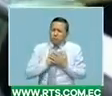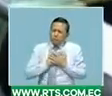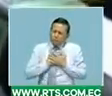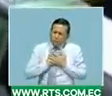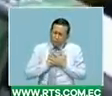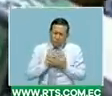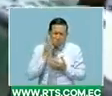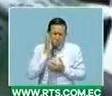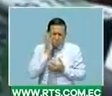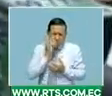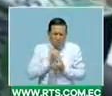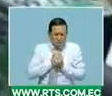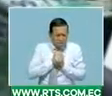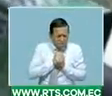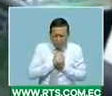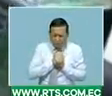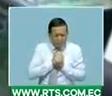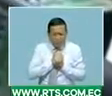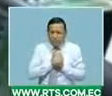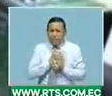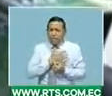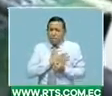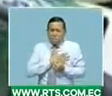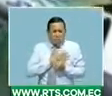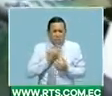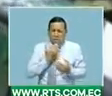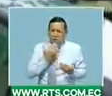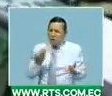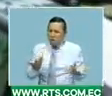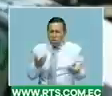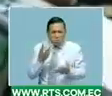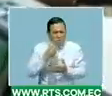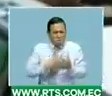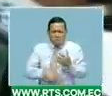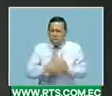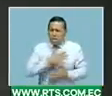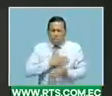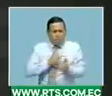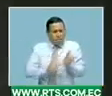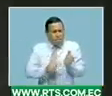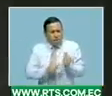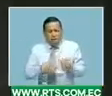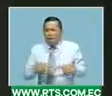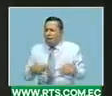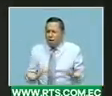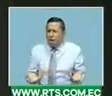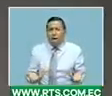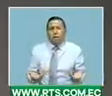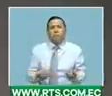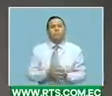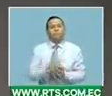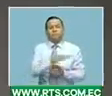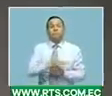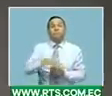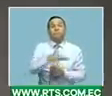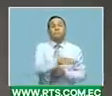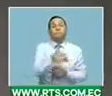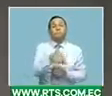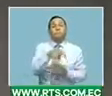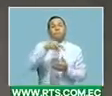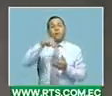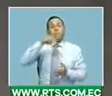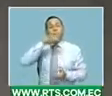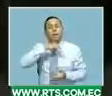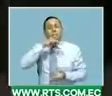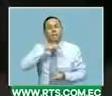madre me destrozó saber que ella mató a mi hermana. El crimen ocurrió en el sector de Tierra Santa, en Manta, provincia